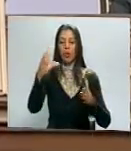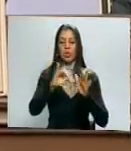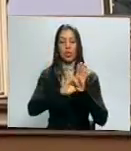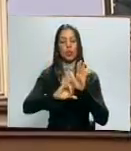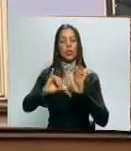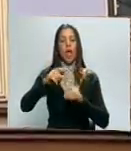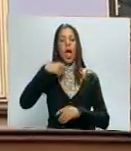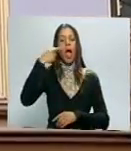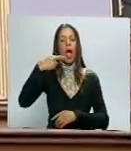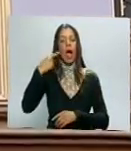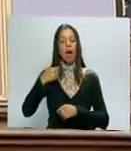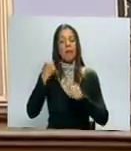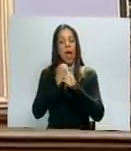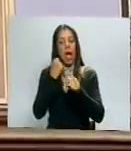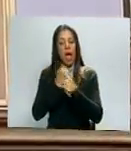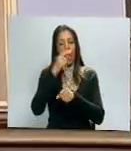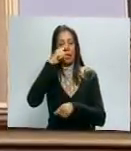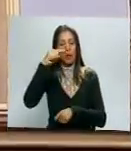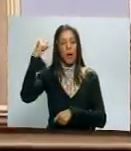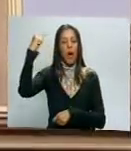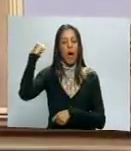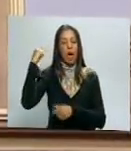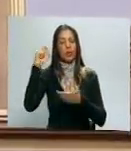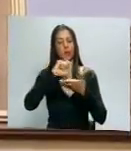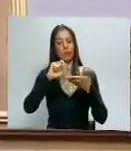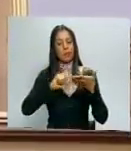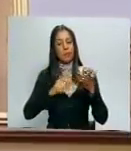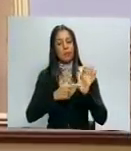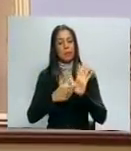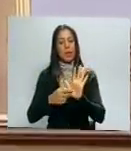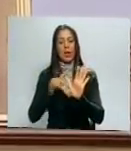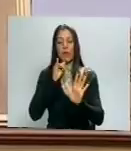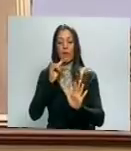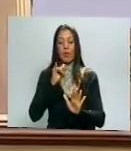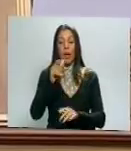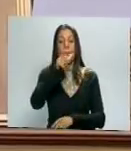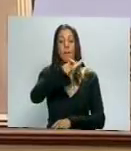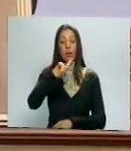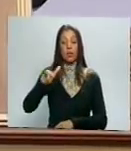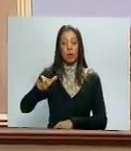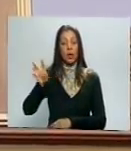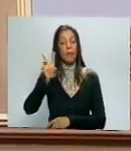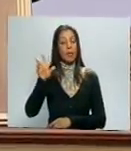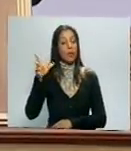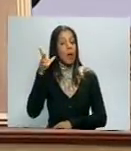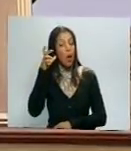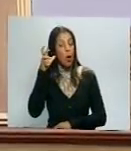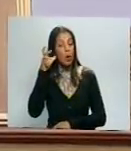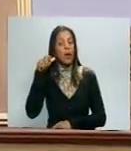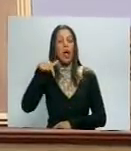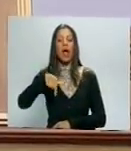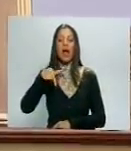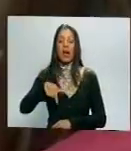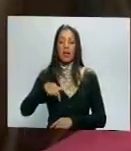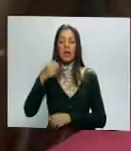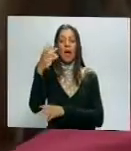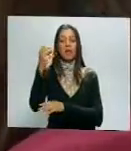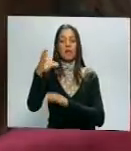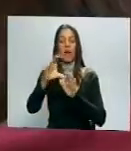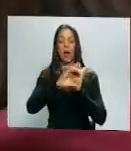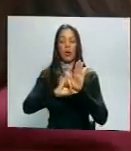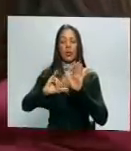rendir su mensaje anual a toda Venezuela y al mundo que quiera escucharlo también. Están invitados desde esta Asamblea Nacional